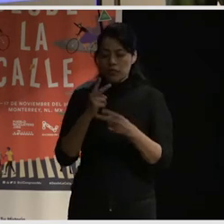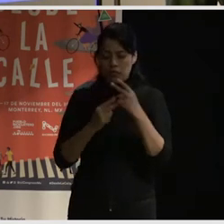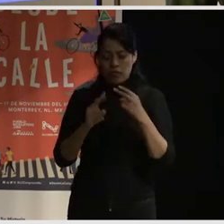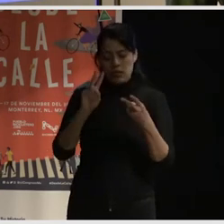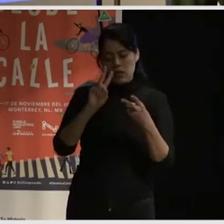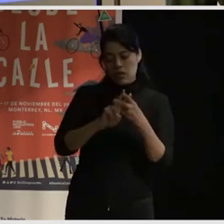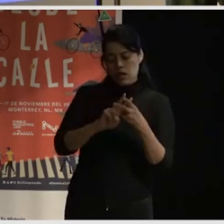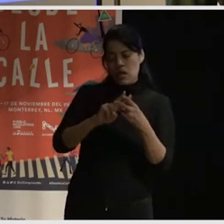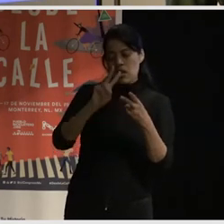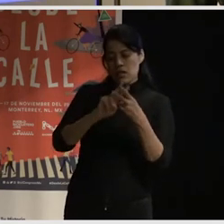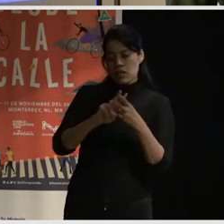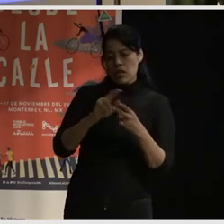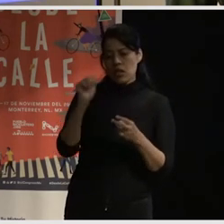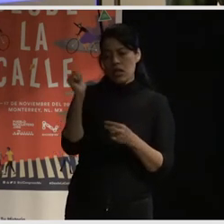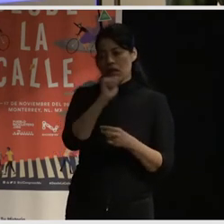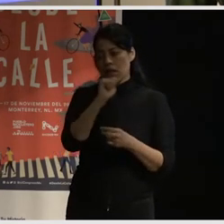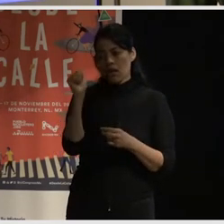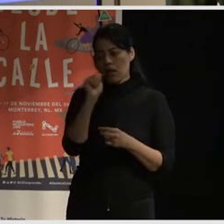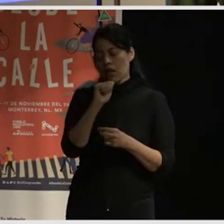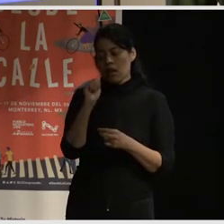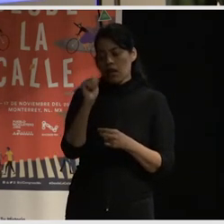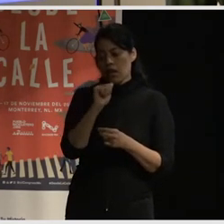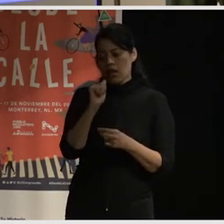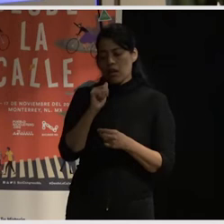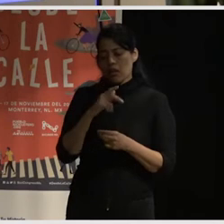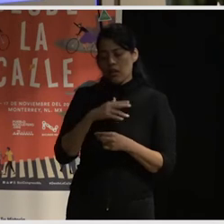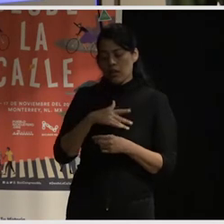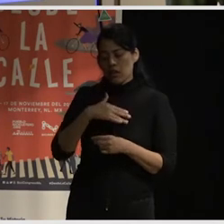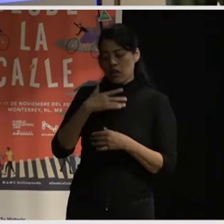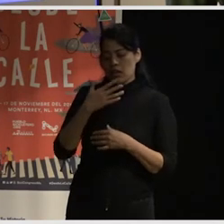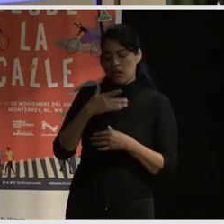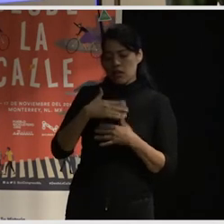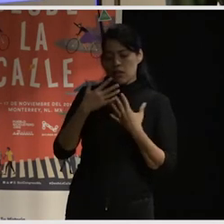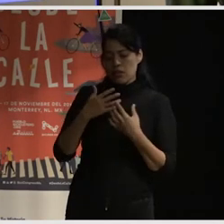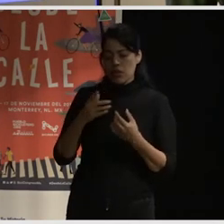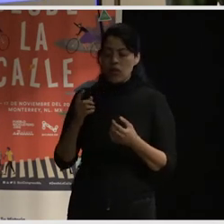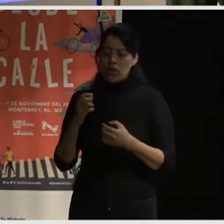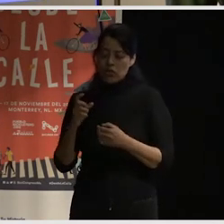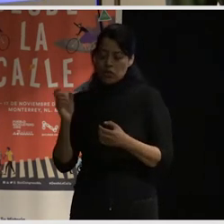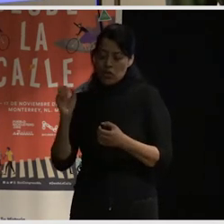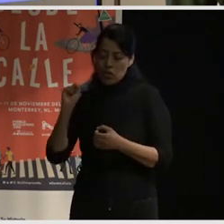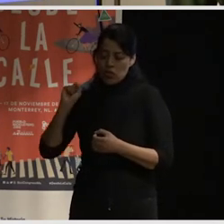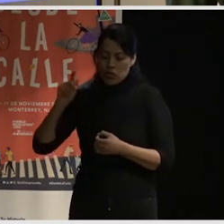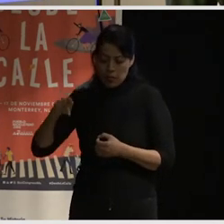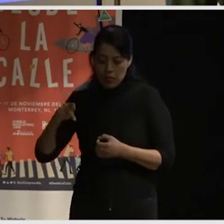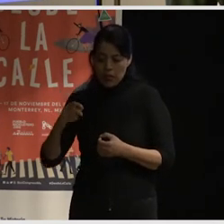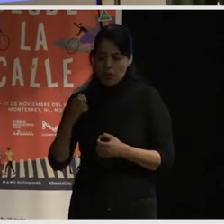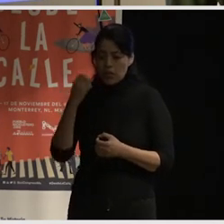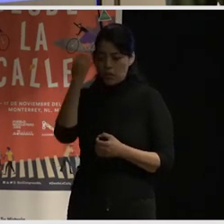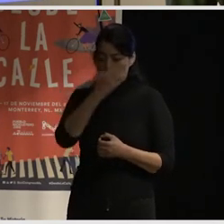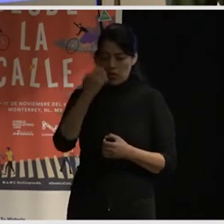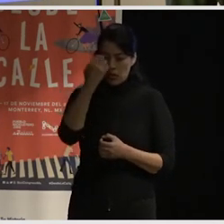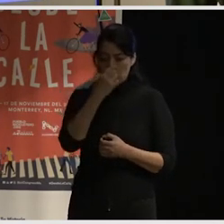es una colaboración con el municipio de san pedro y el comité ecológico interescolar en donde se está tratando de